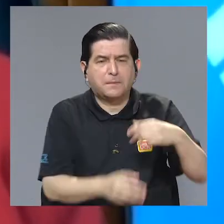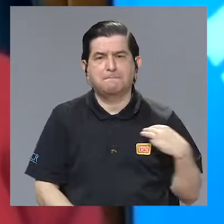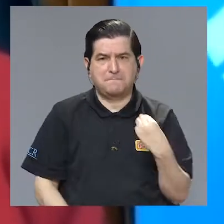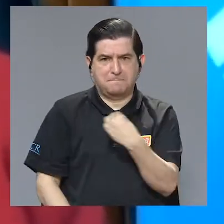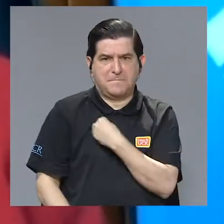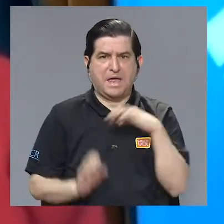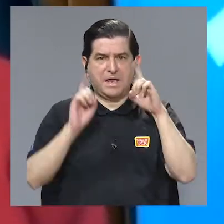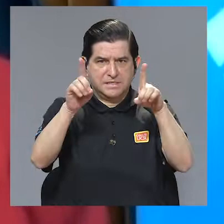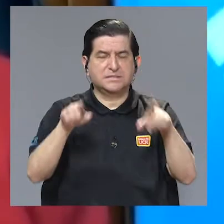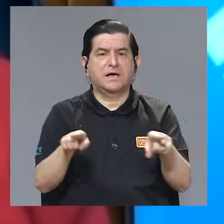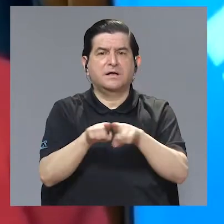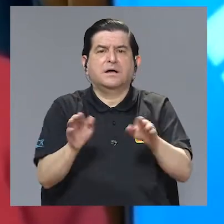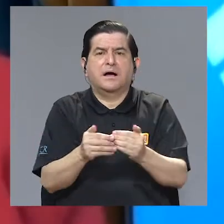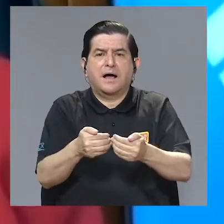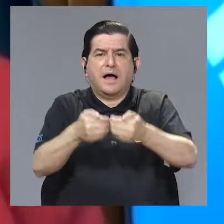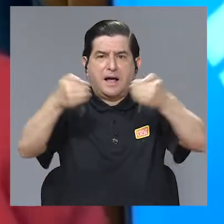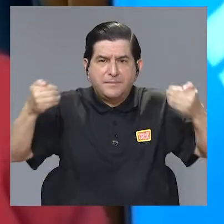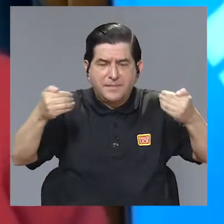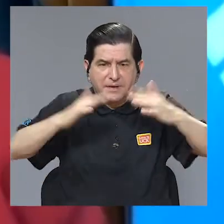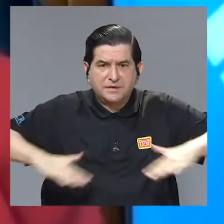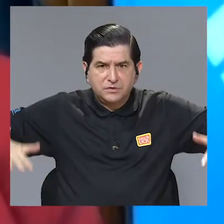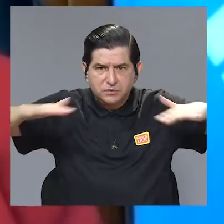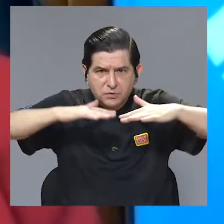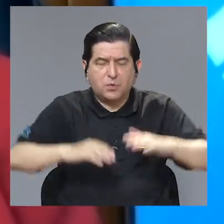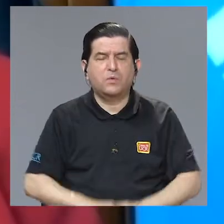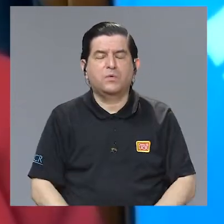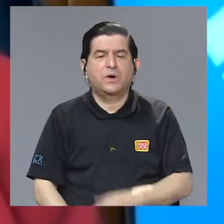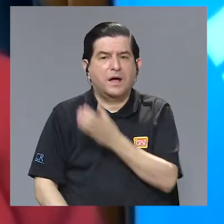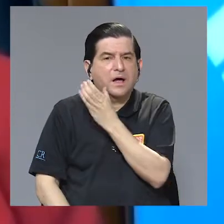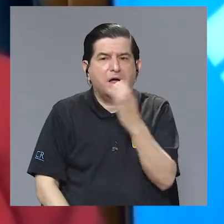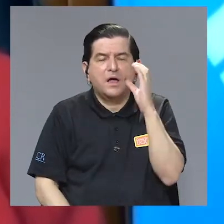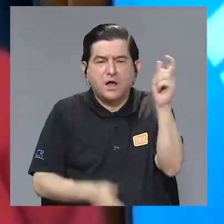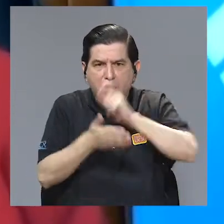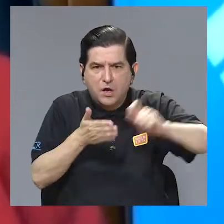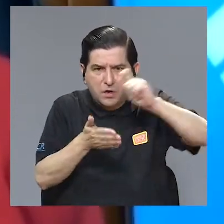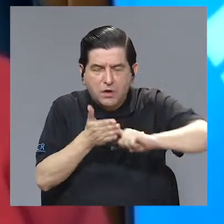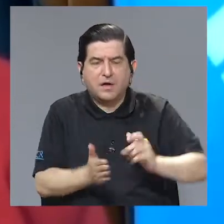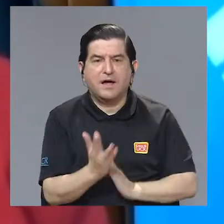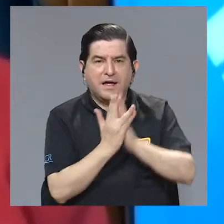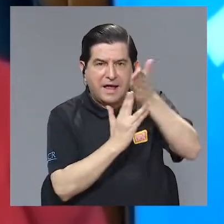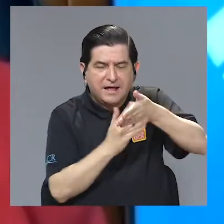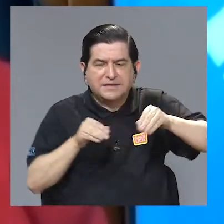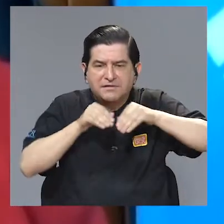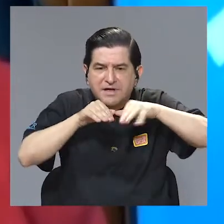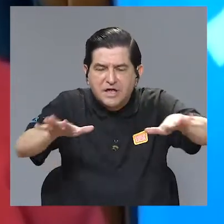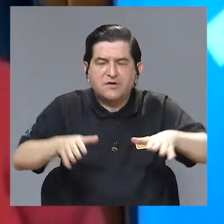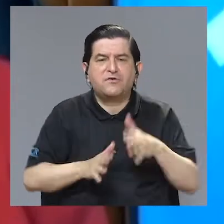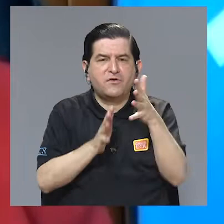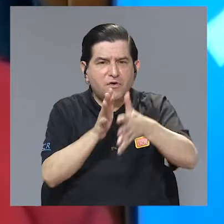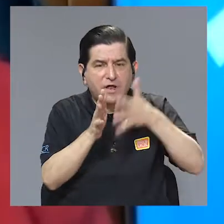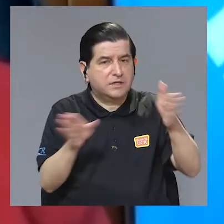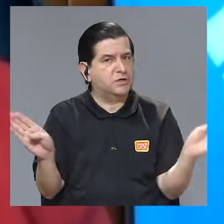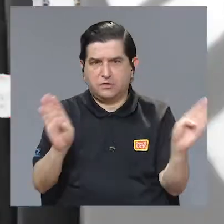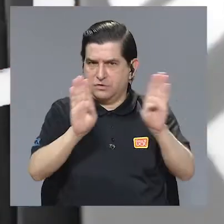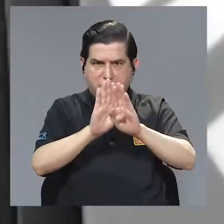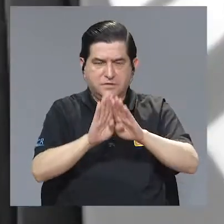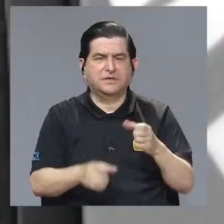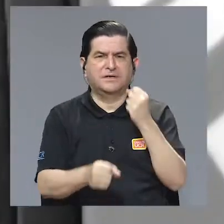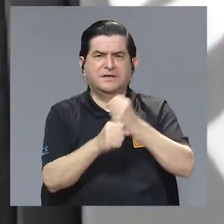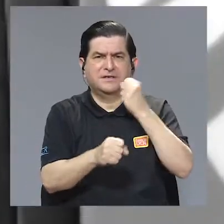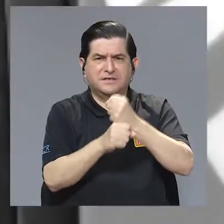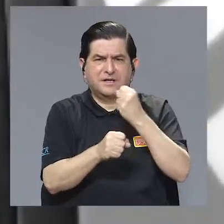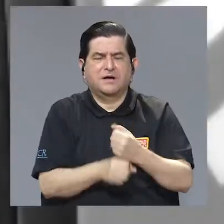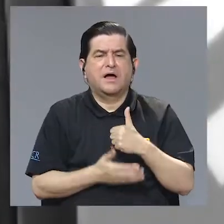Ministerio de Educación, sino la apertura de los espacios ya en los comedores escolares y a través de la red de cuidado que no ha cerrado.